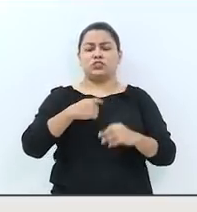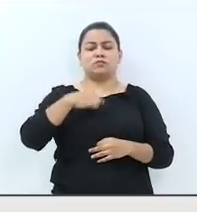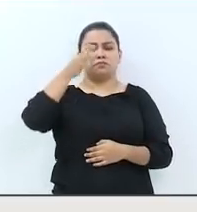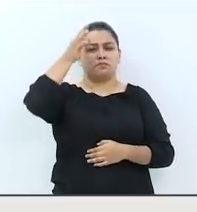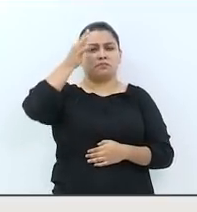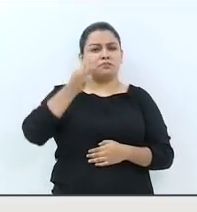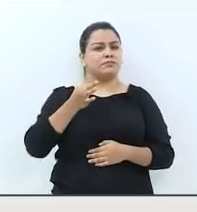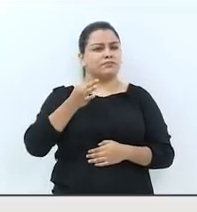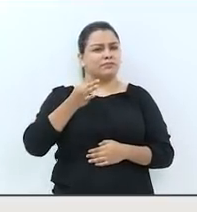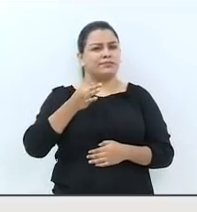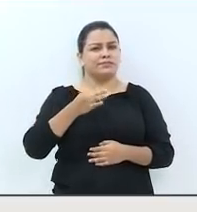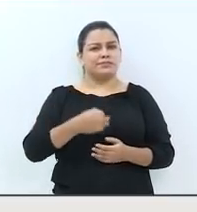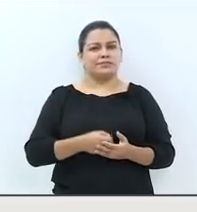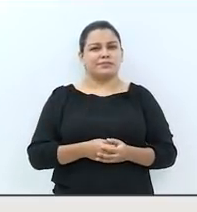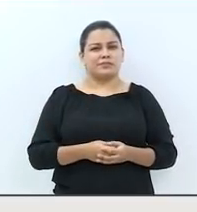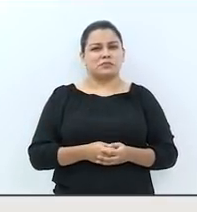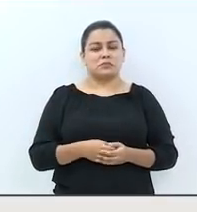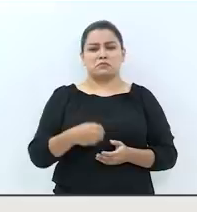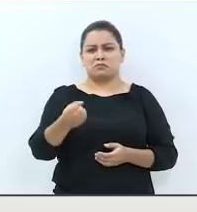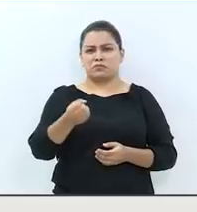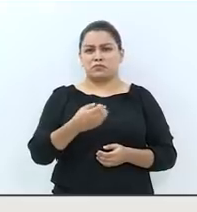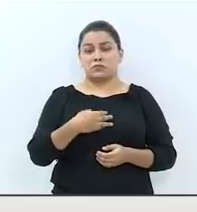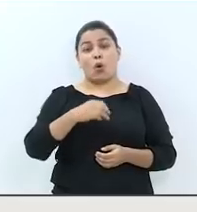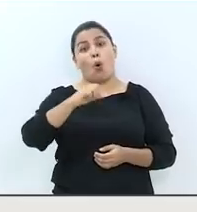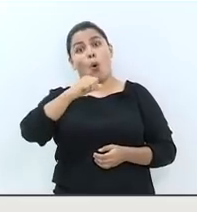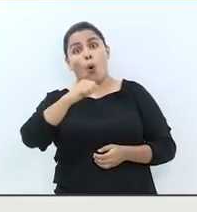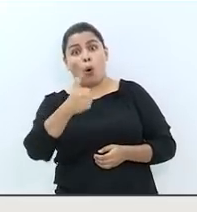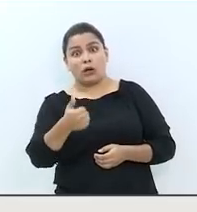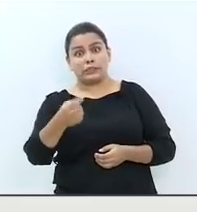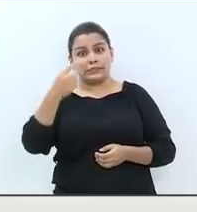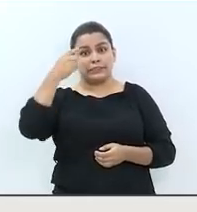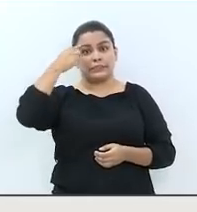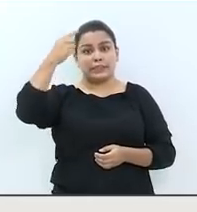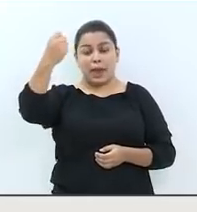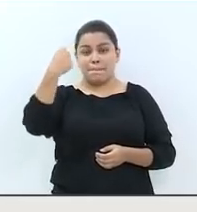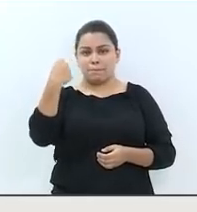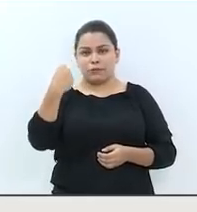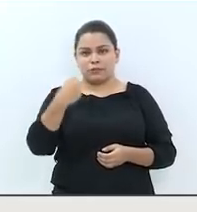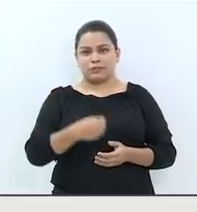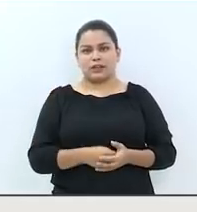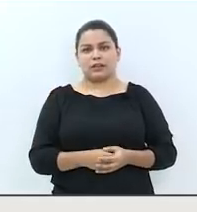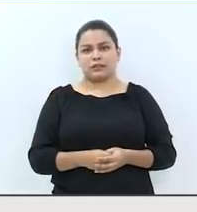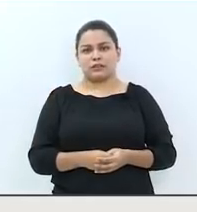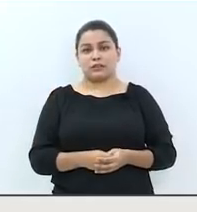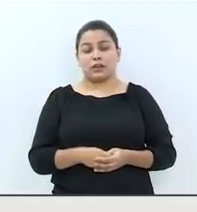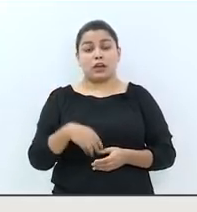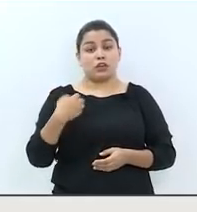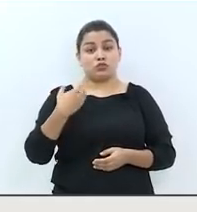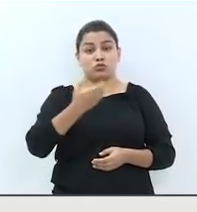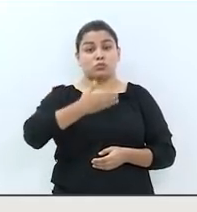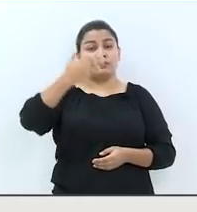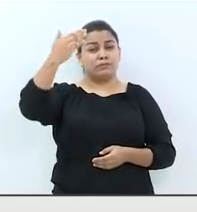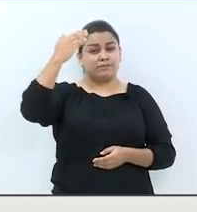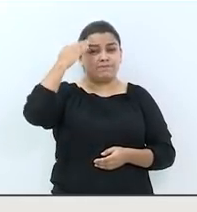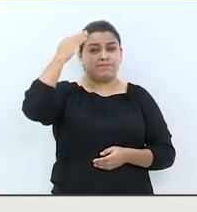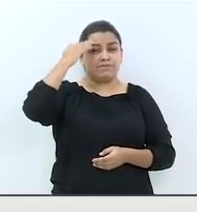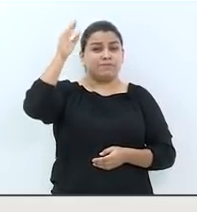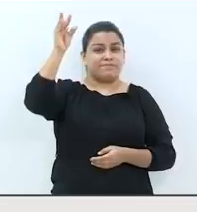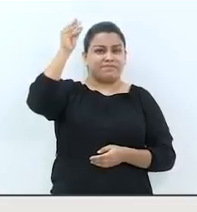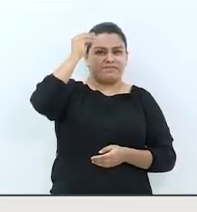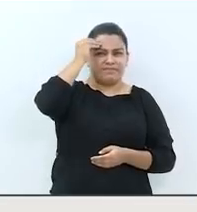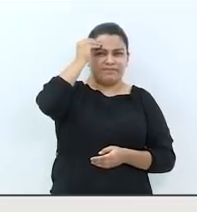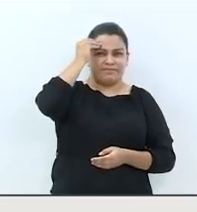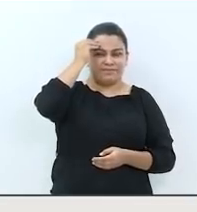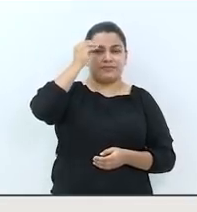que, si me permiten, destacar otro punto importante, y esto es clave que lo tengamos en mente, equipazo y